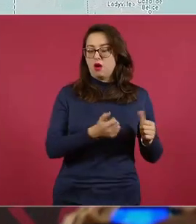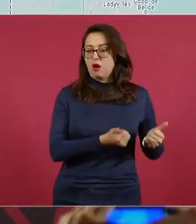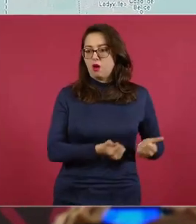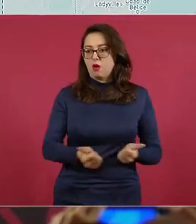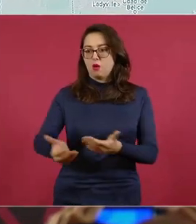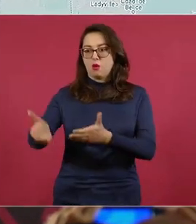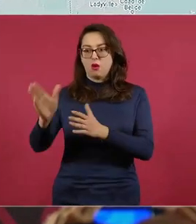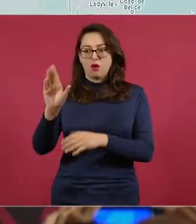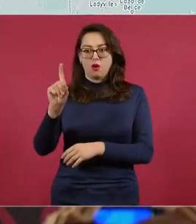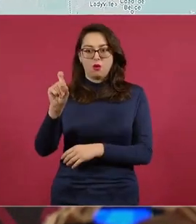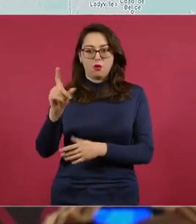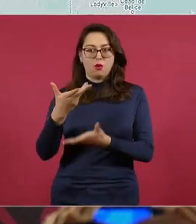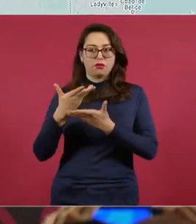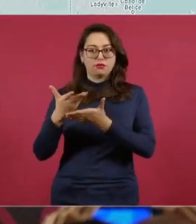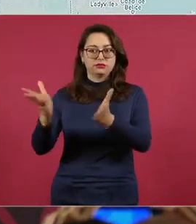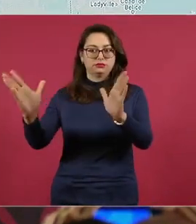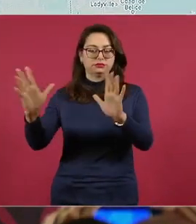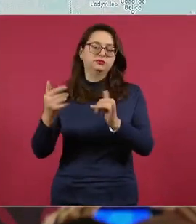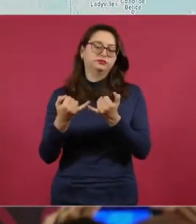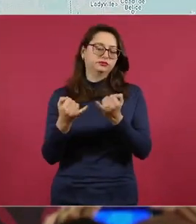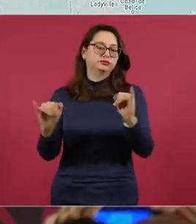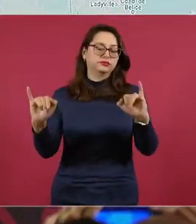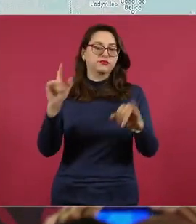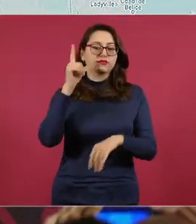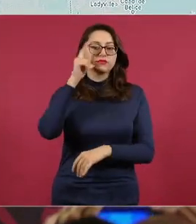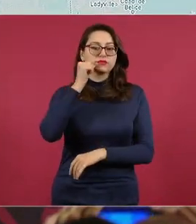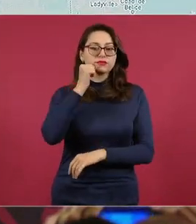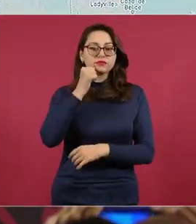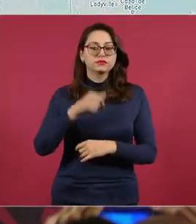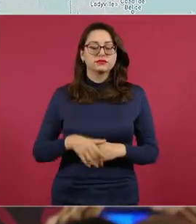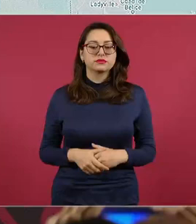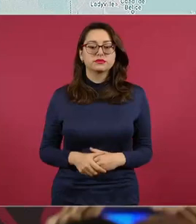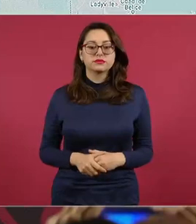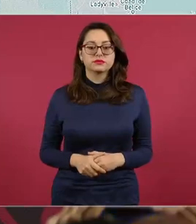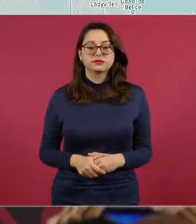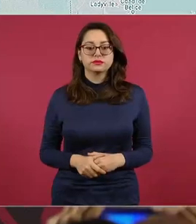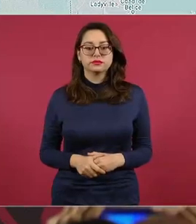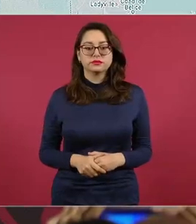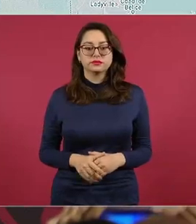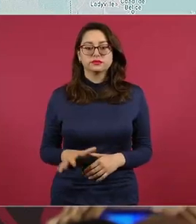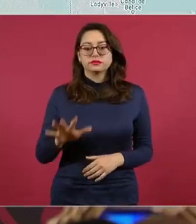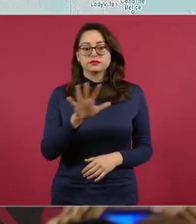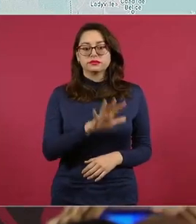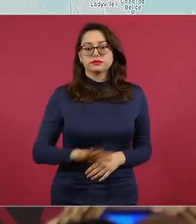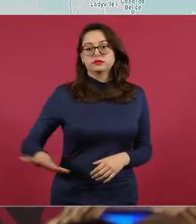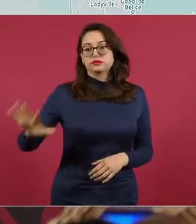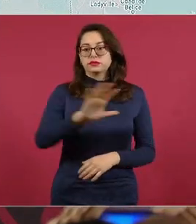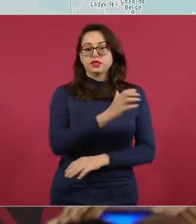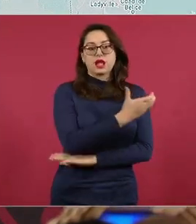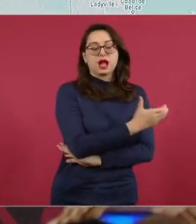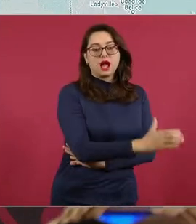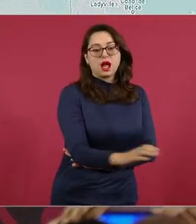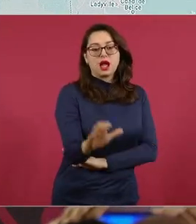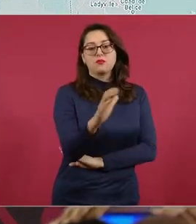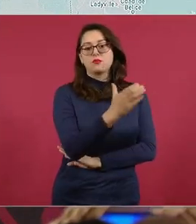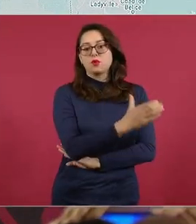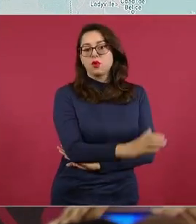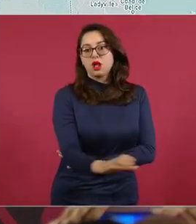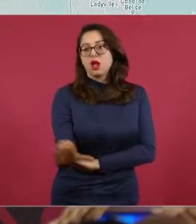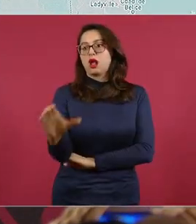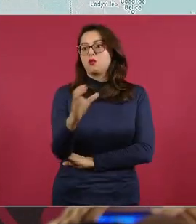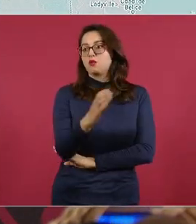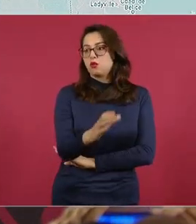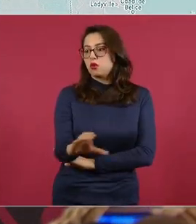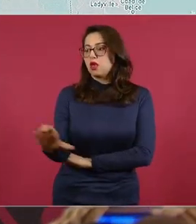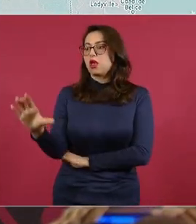Y aquí está lleno de ejidos. Bueno, aquí está Calakmul, pero aquí